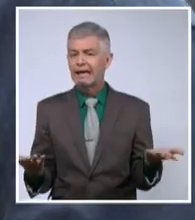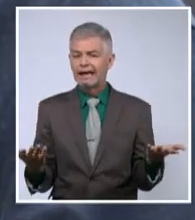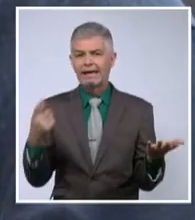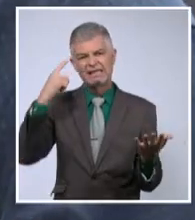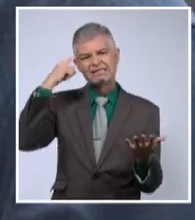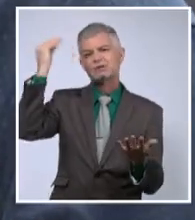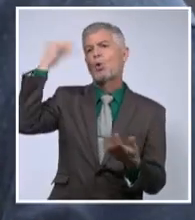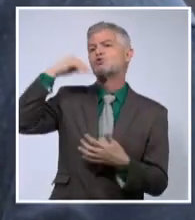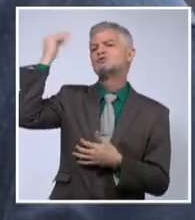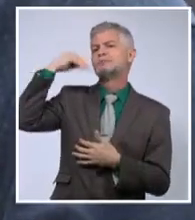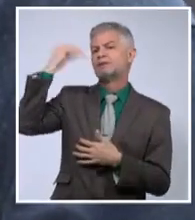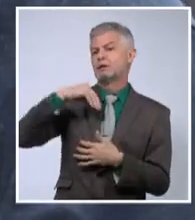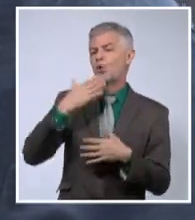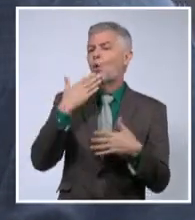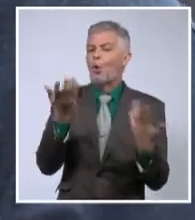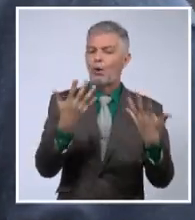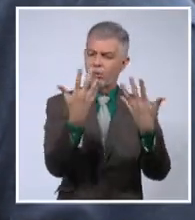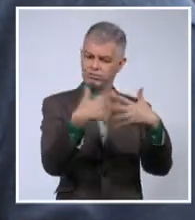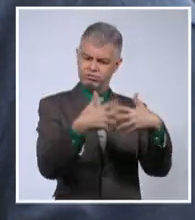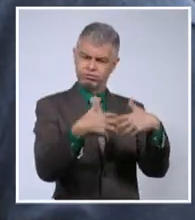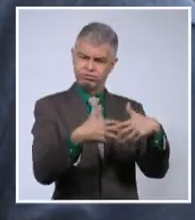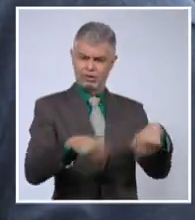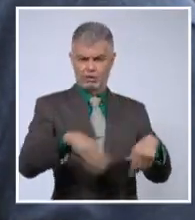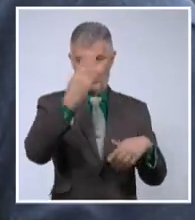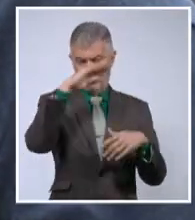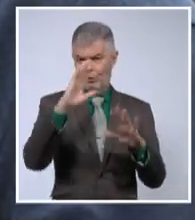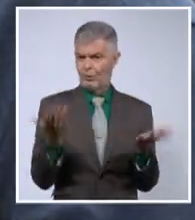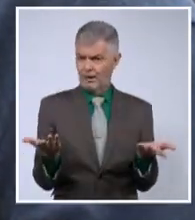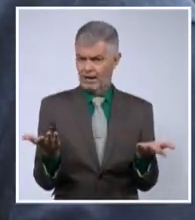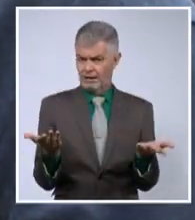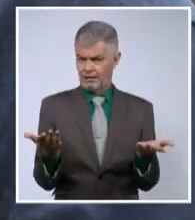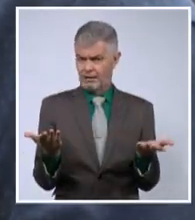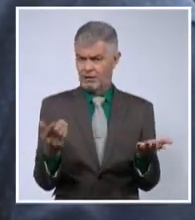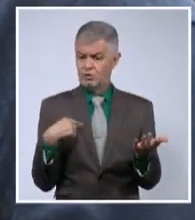país. Somos un país